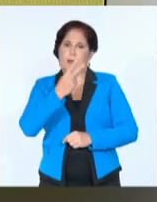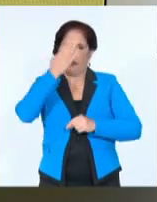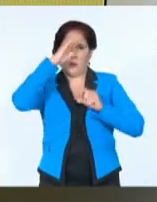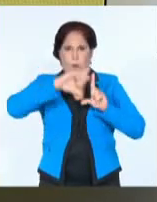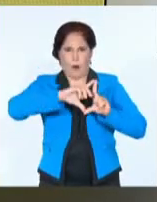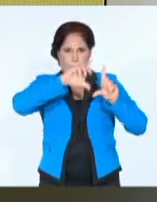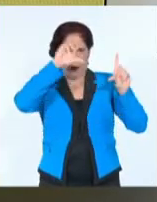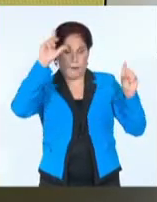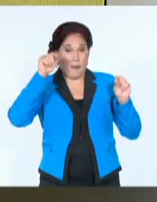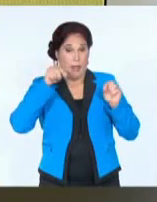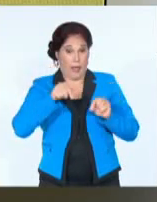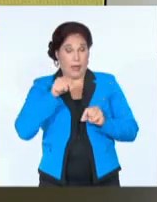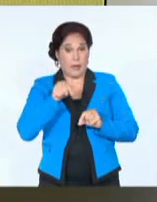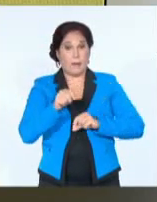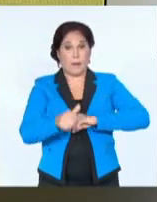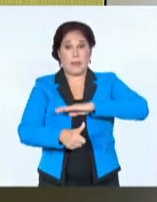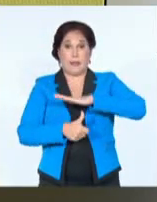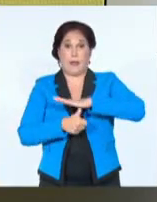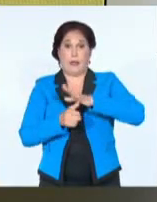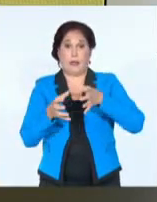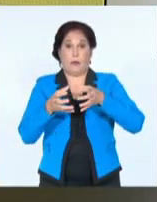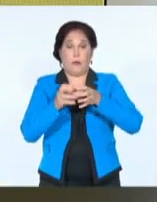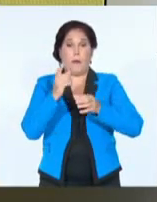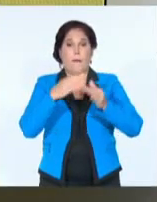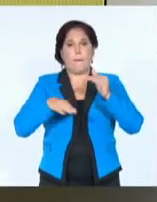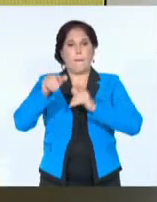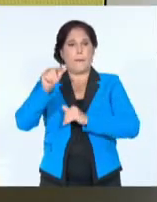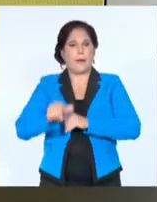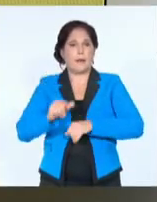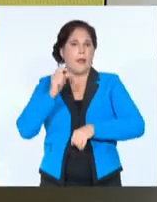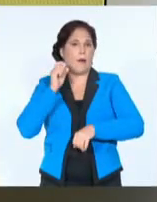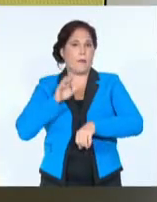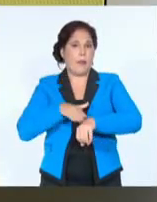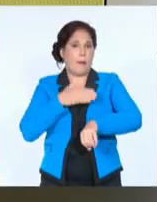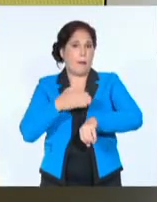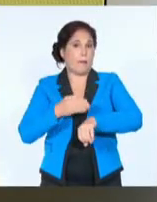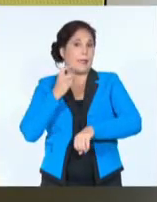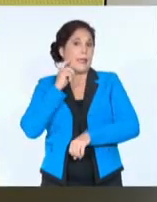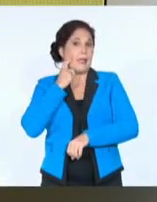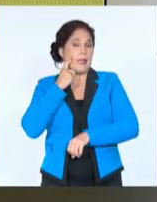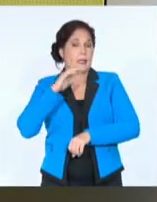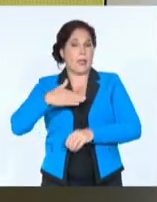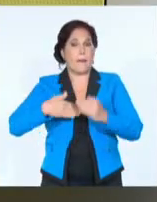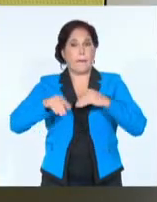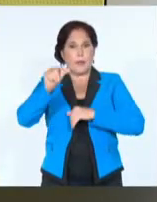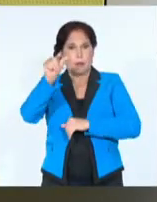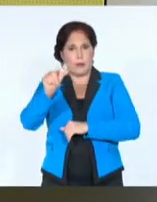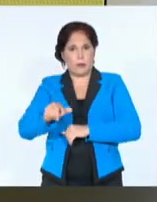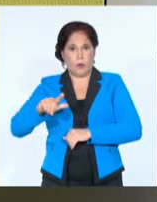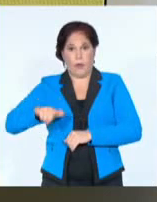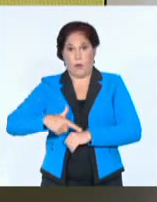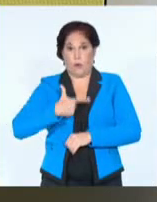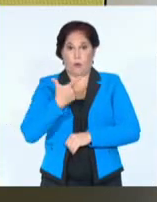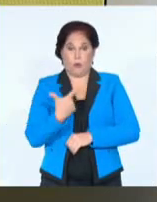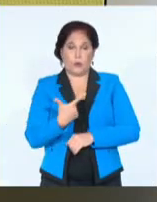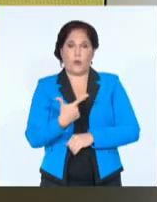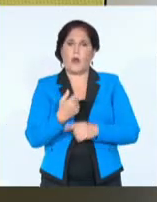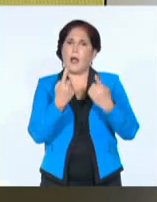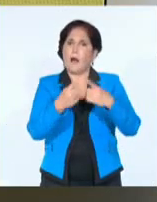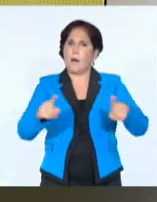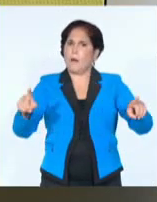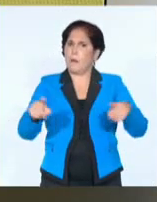un encuentro presidido por la viceprimera ministra Inés María Chapman y el ministro de Cultura Alpidio Alonso, destacados músicos